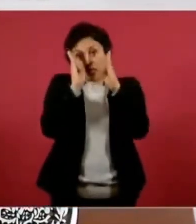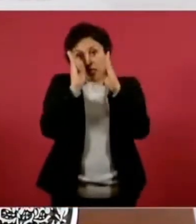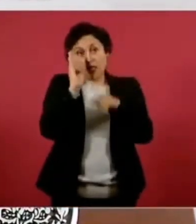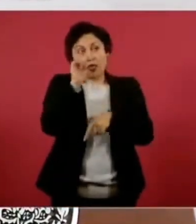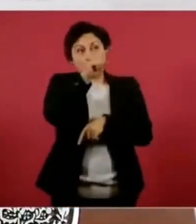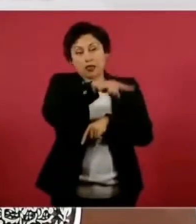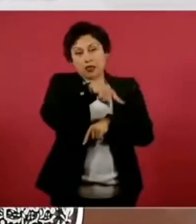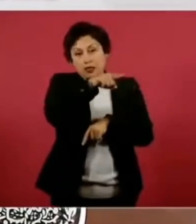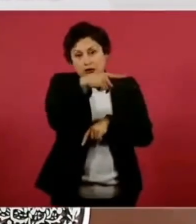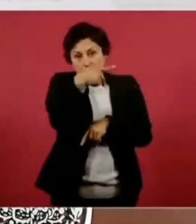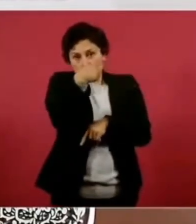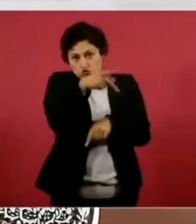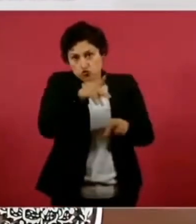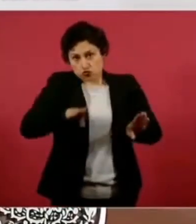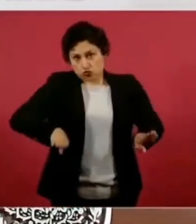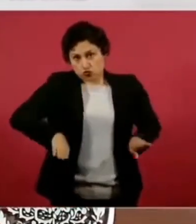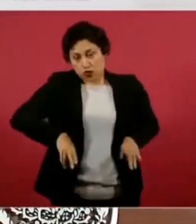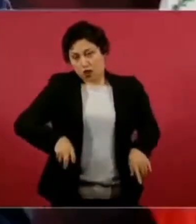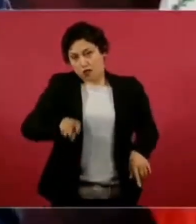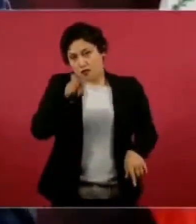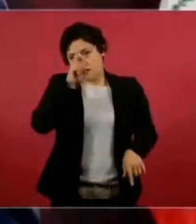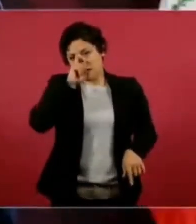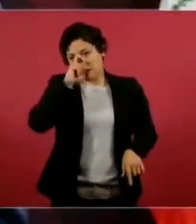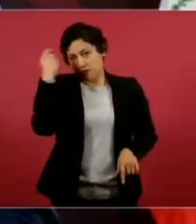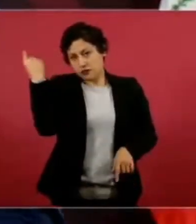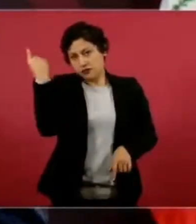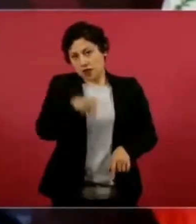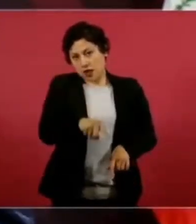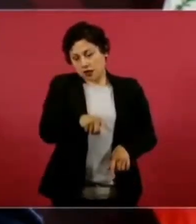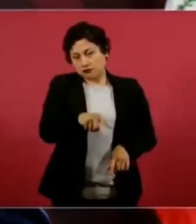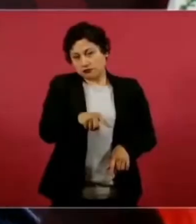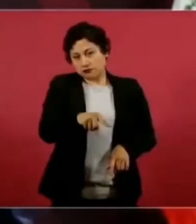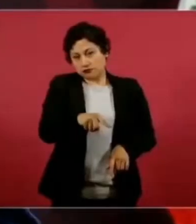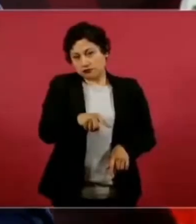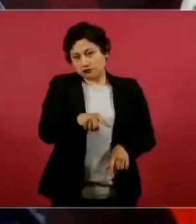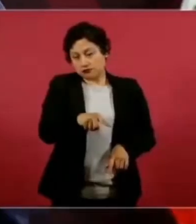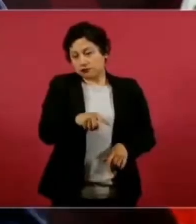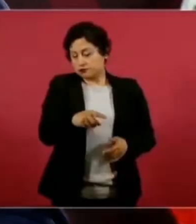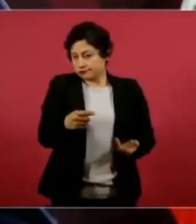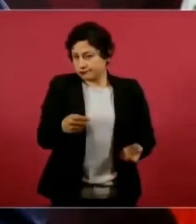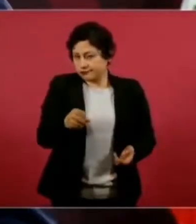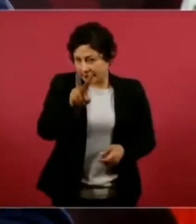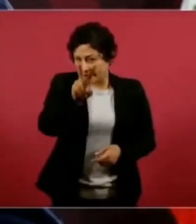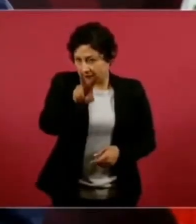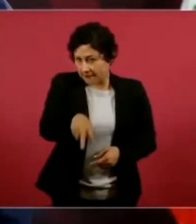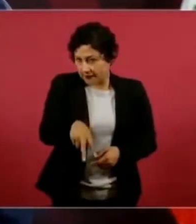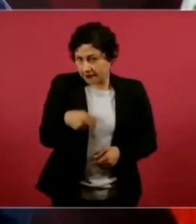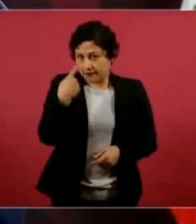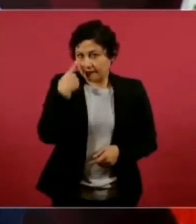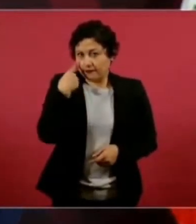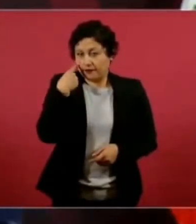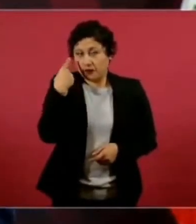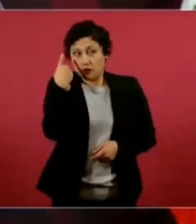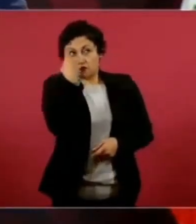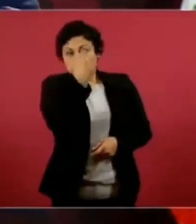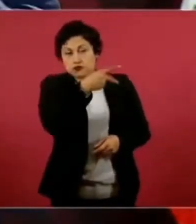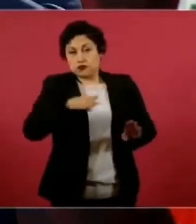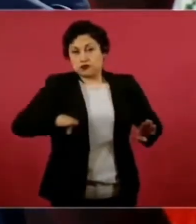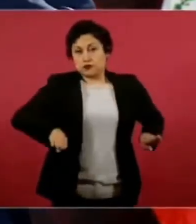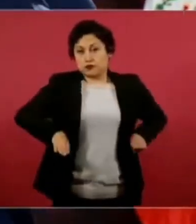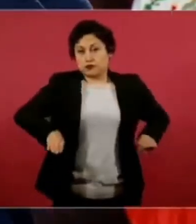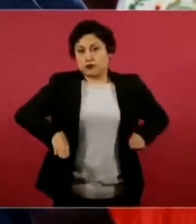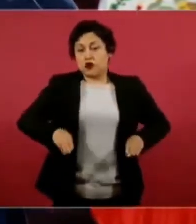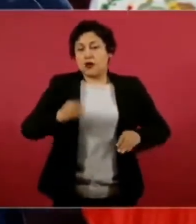autoritarios, porque el conservadurismo son tres cosas, a lo mejor voy a simplificar